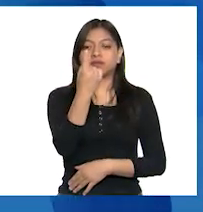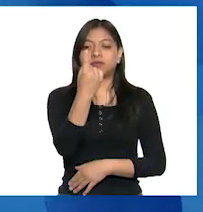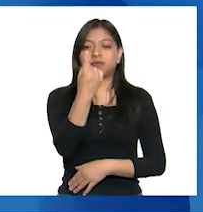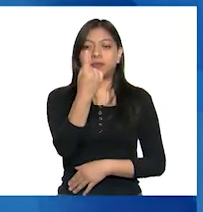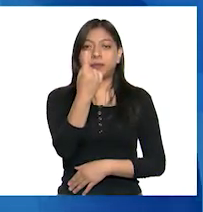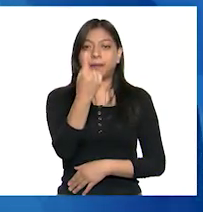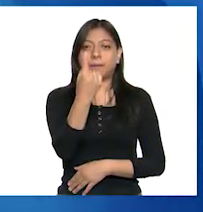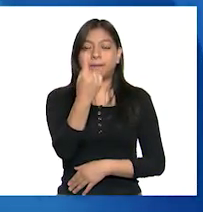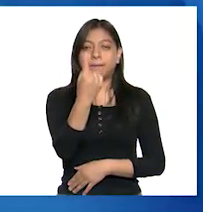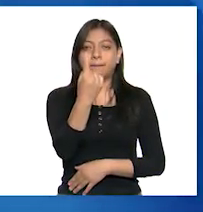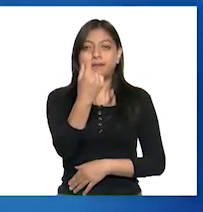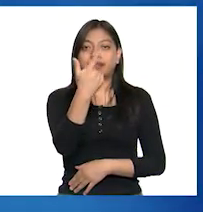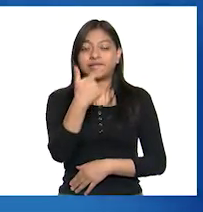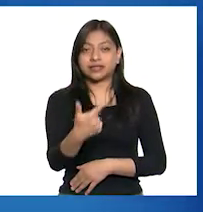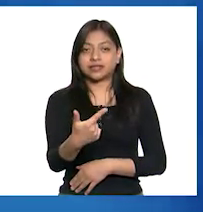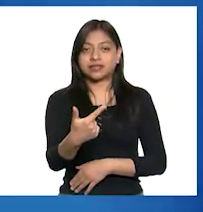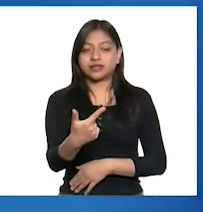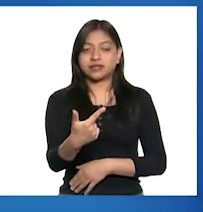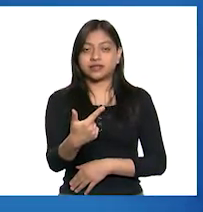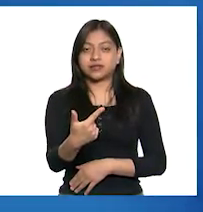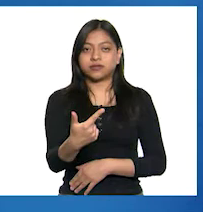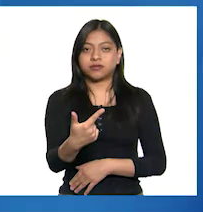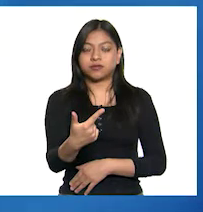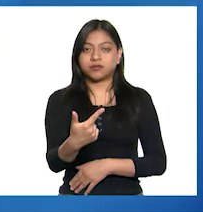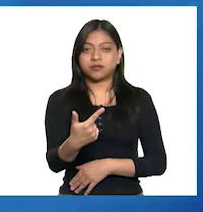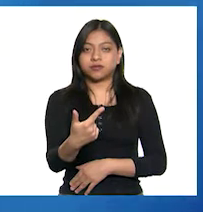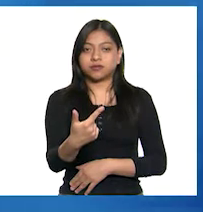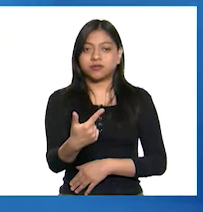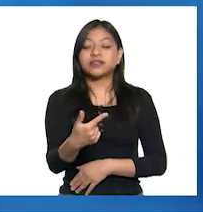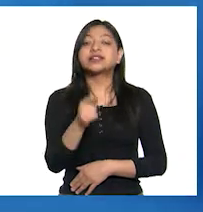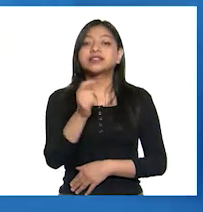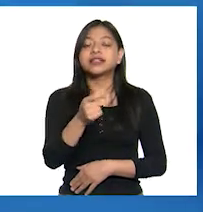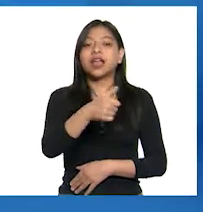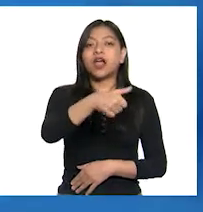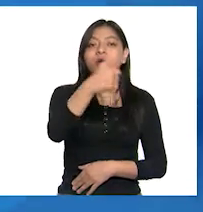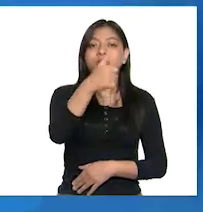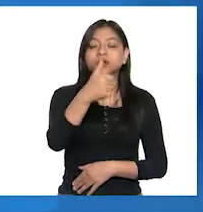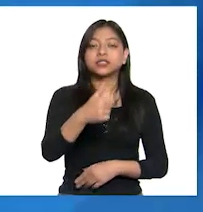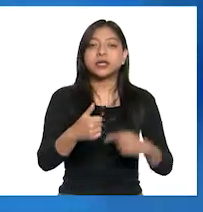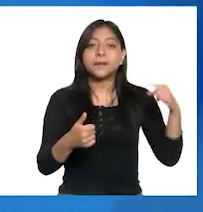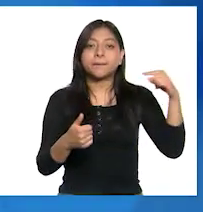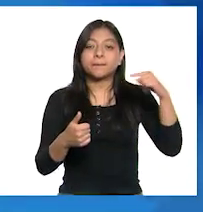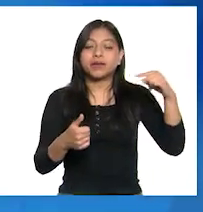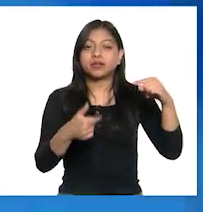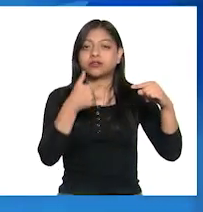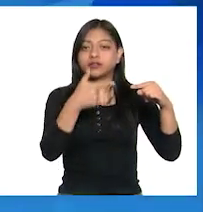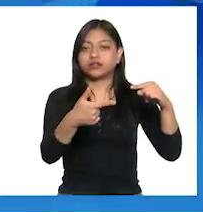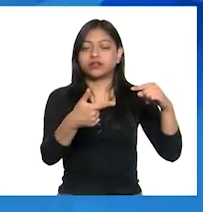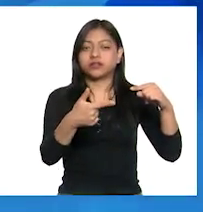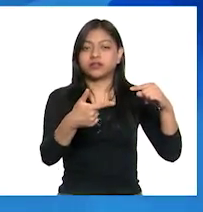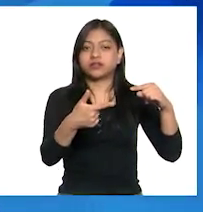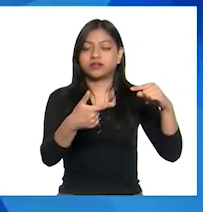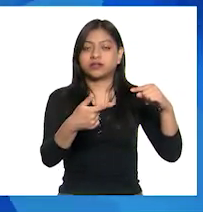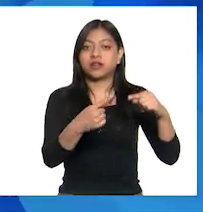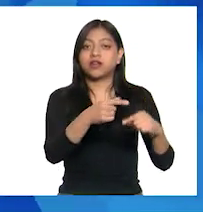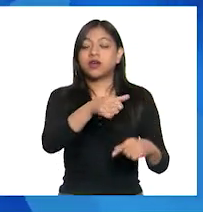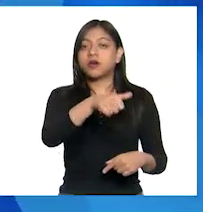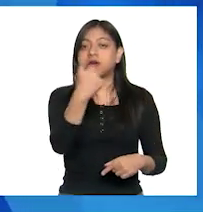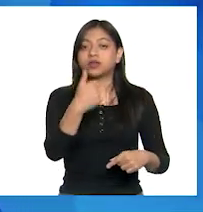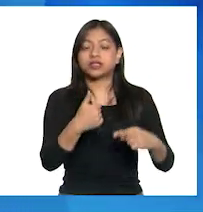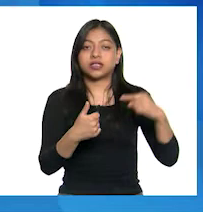arriba y 7 abajo. Y me están diciendo que entonces es 11 menos 7. Vamos a entonces, 11 menos